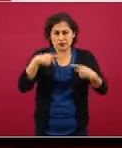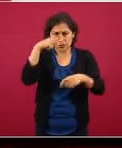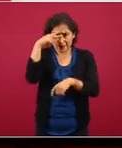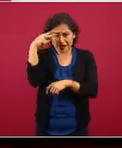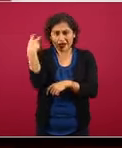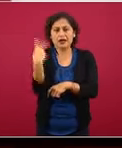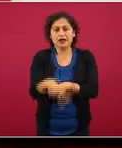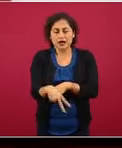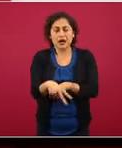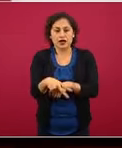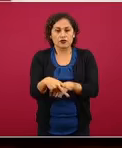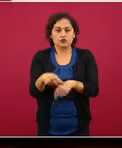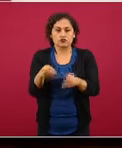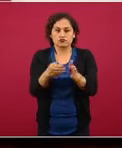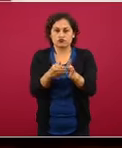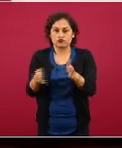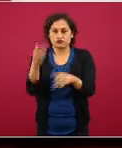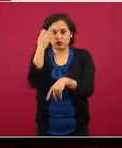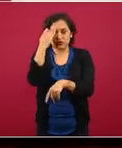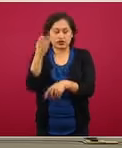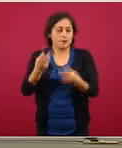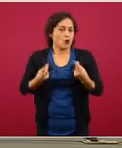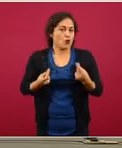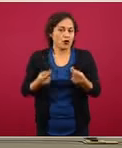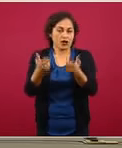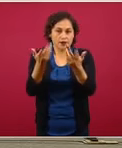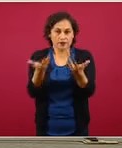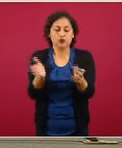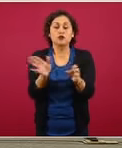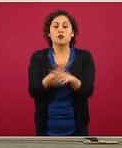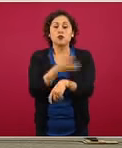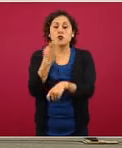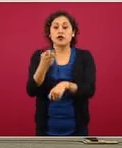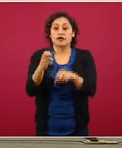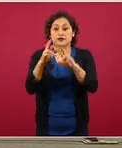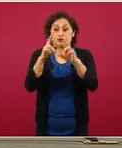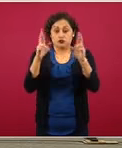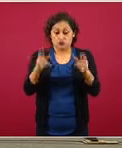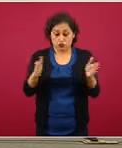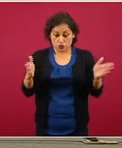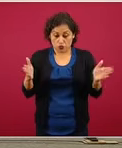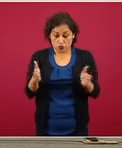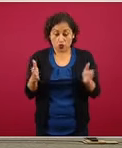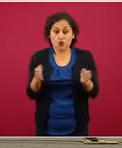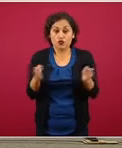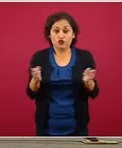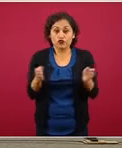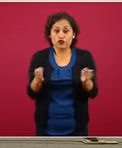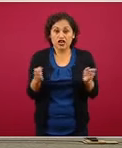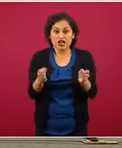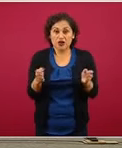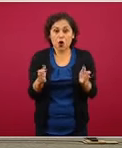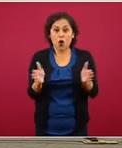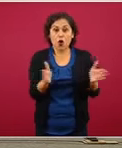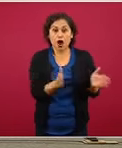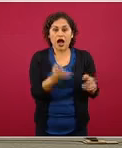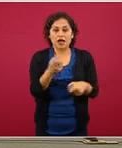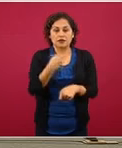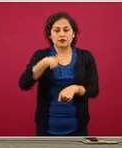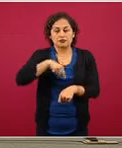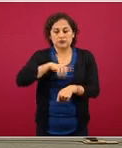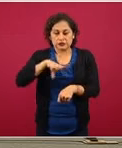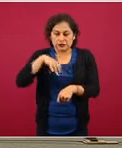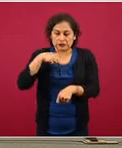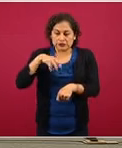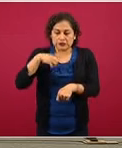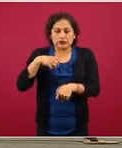mexicanos en el menor tiempo posible. Entonces, la red de frío es un reto en el que estamos trabajando